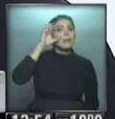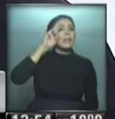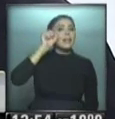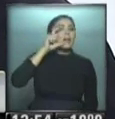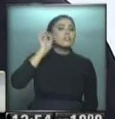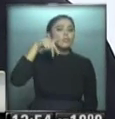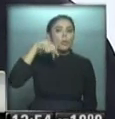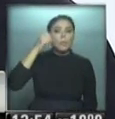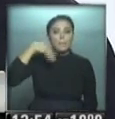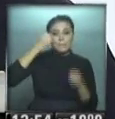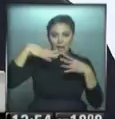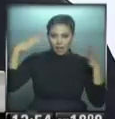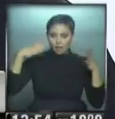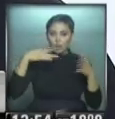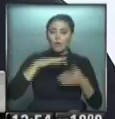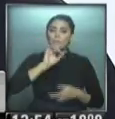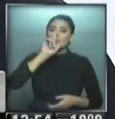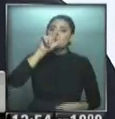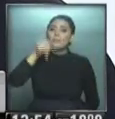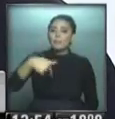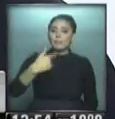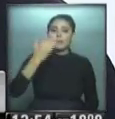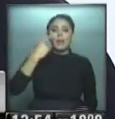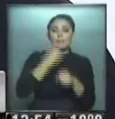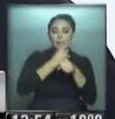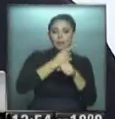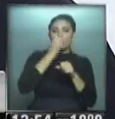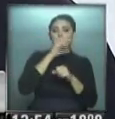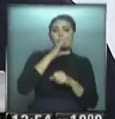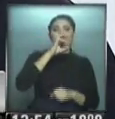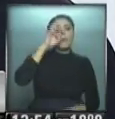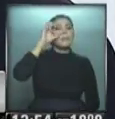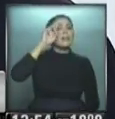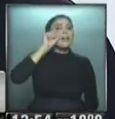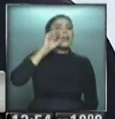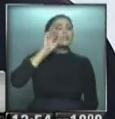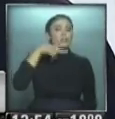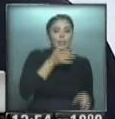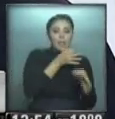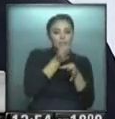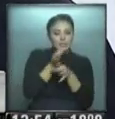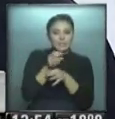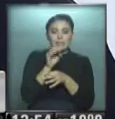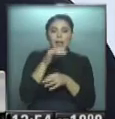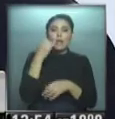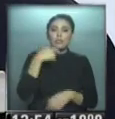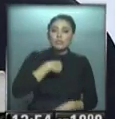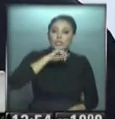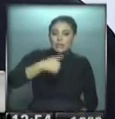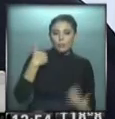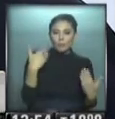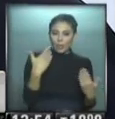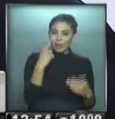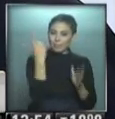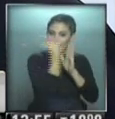como algo después de operación para alfabetizar qué sé yo si puedo ahí nos dimos